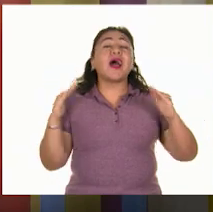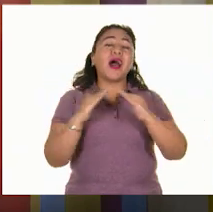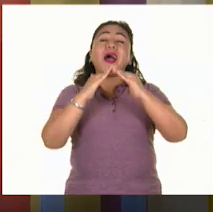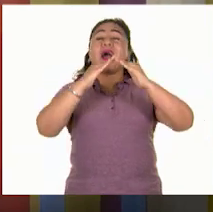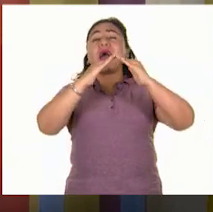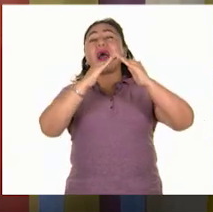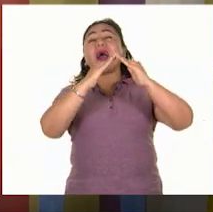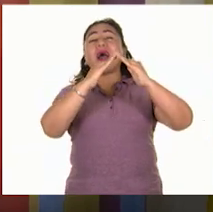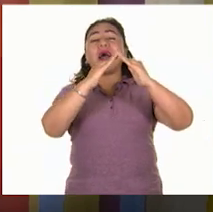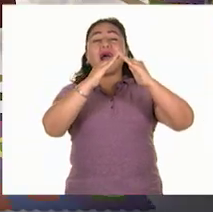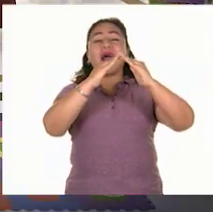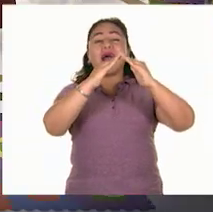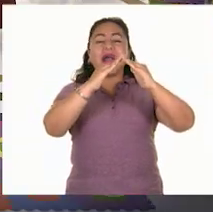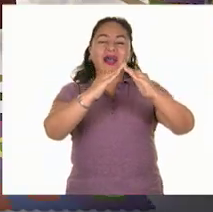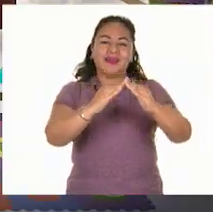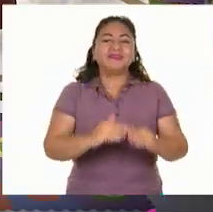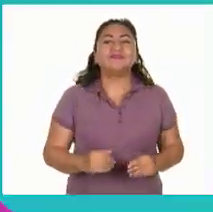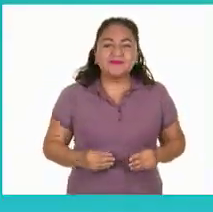Casa.